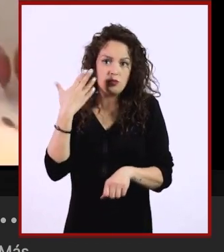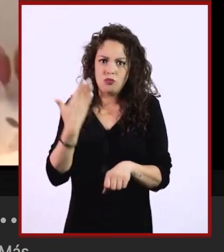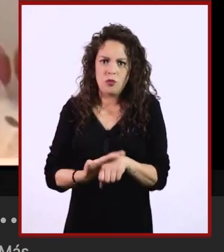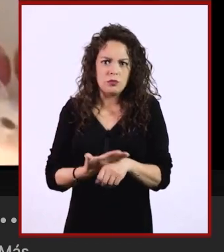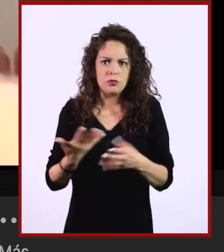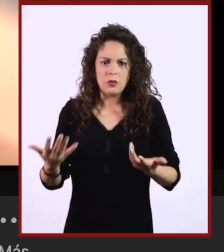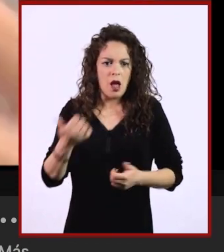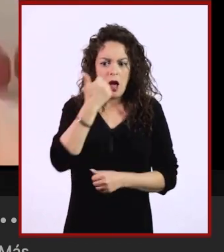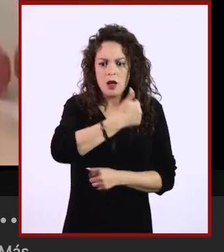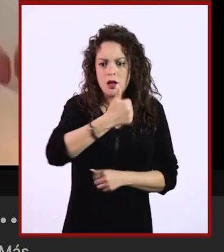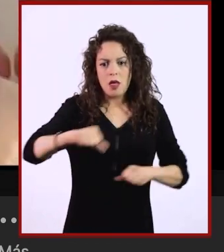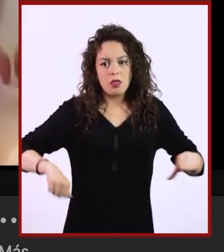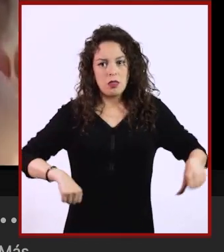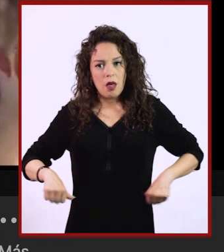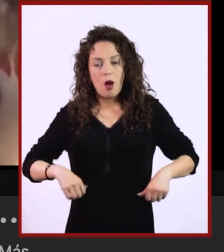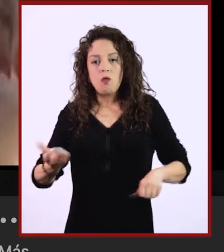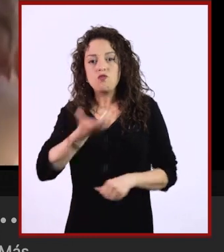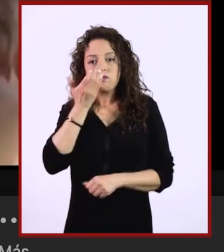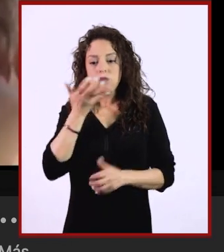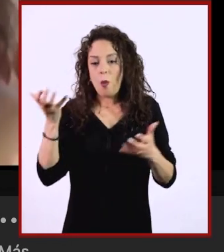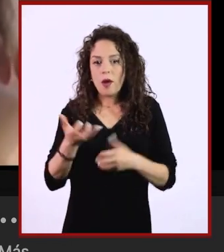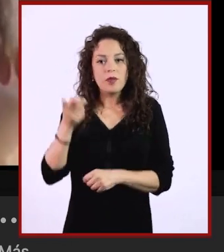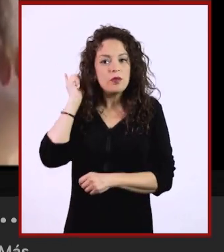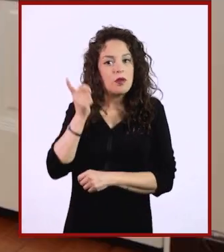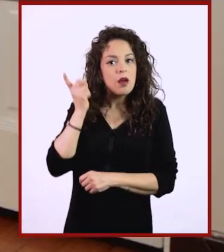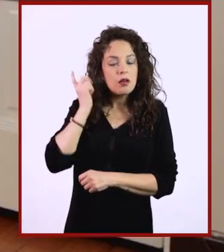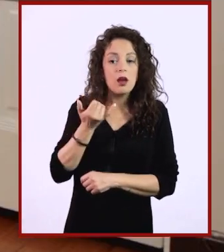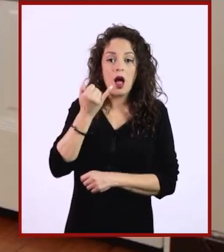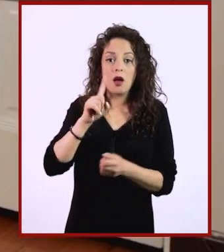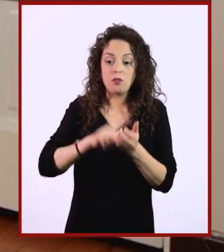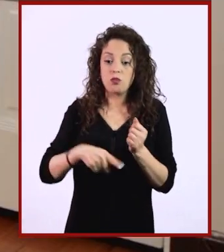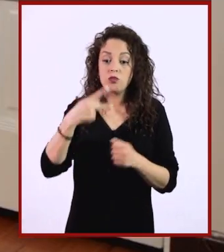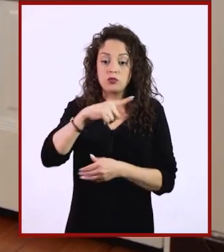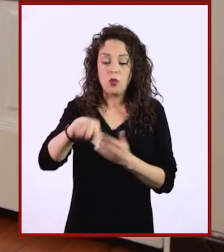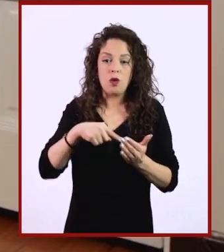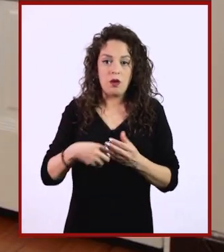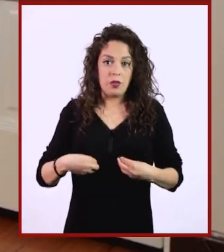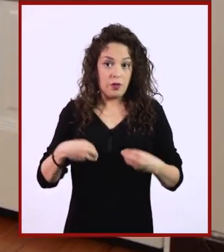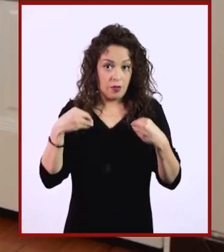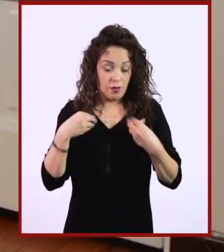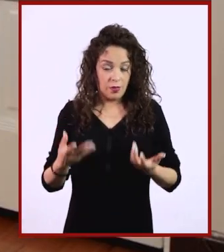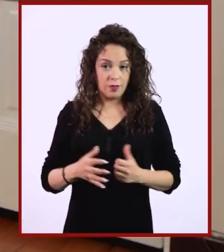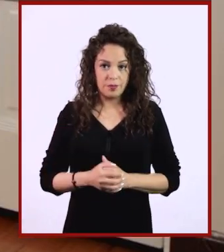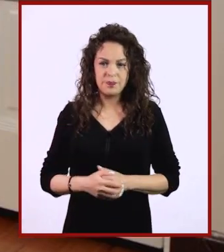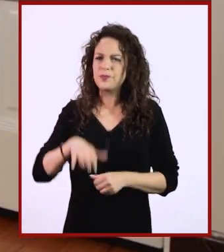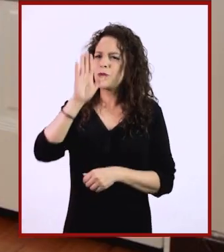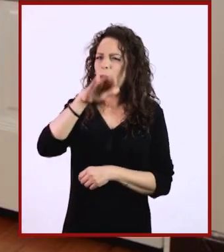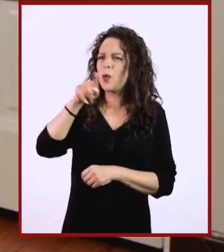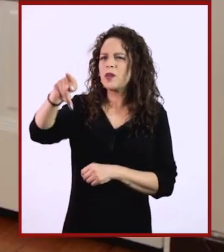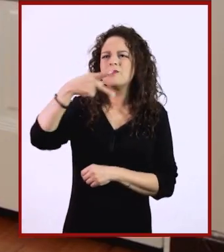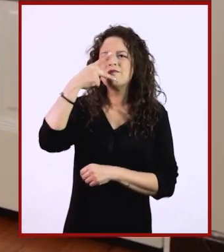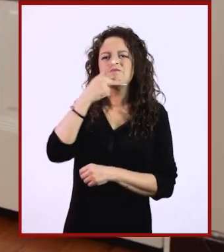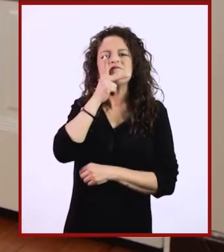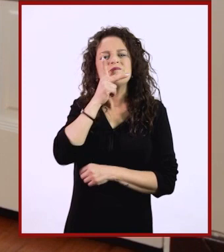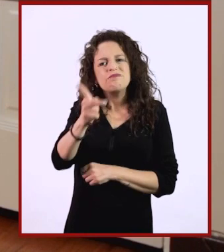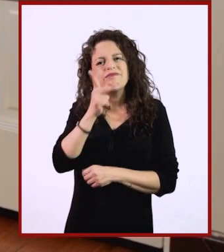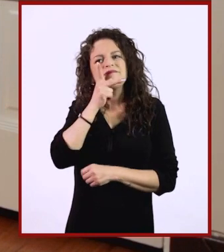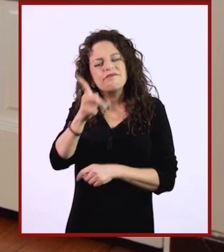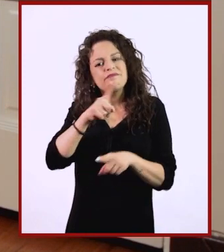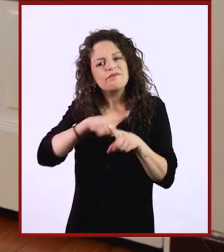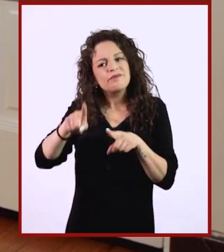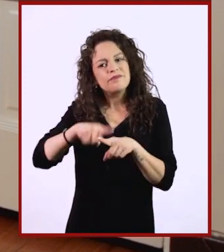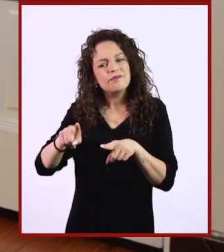En cada una de nuestras acciones cotidianas y de forma local, ¿no? Oye, Daniela, justo con todos estos términos que estás mencionando,